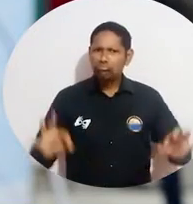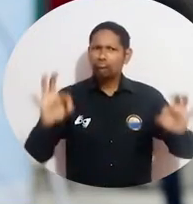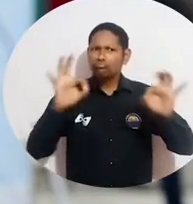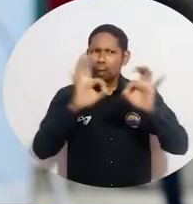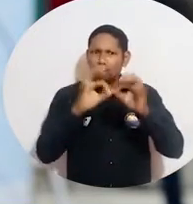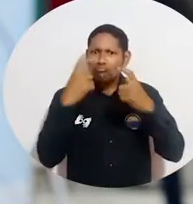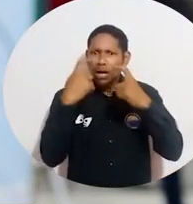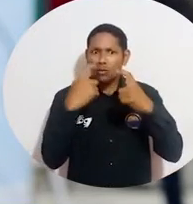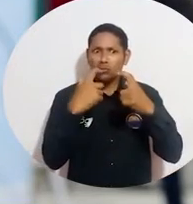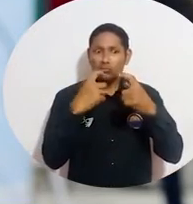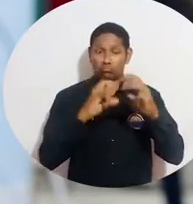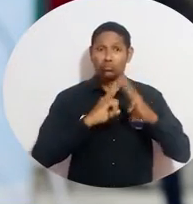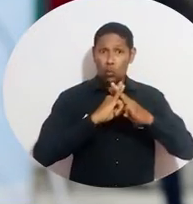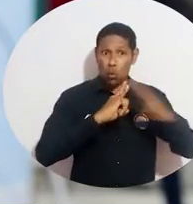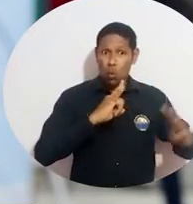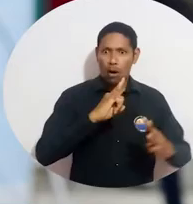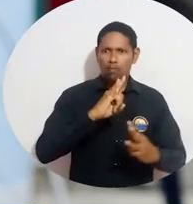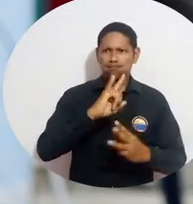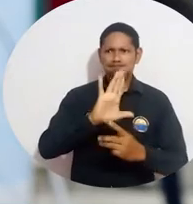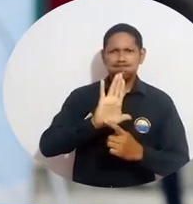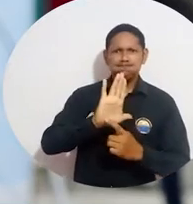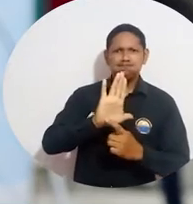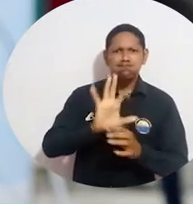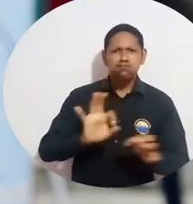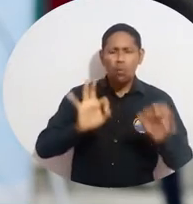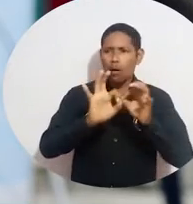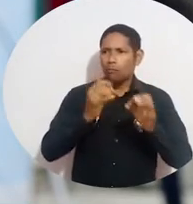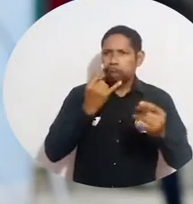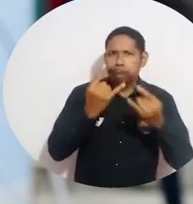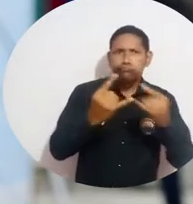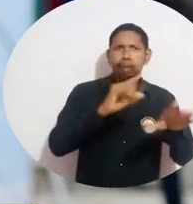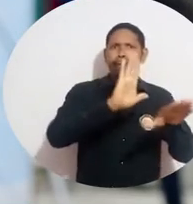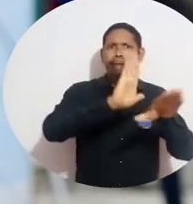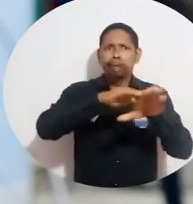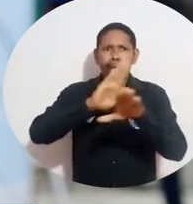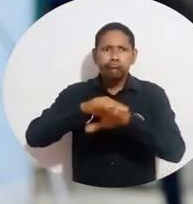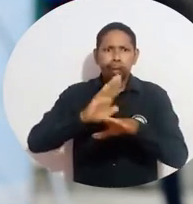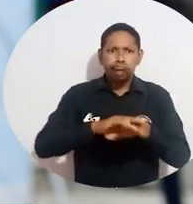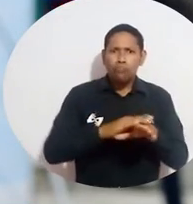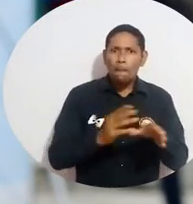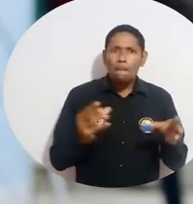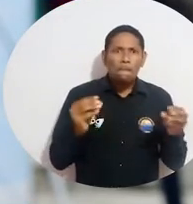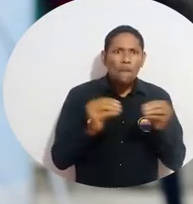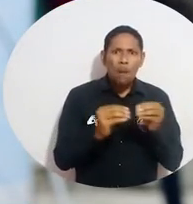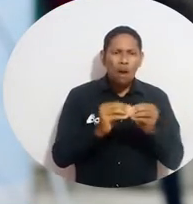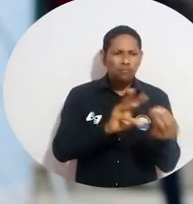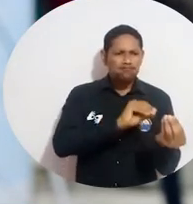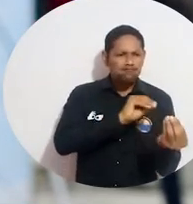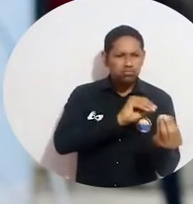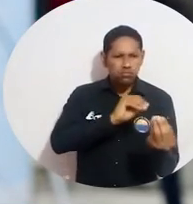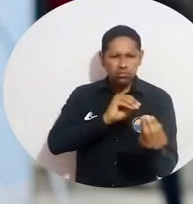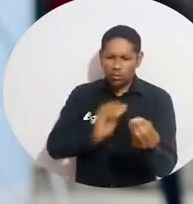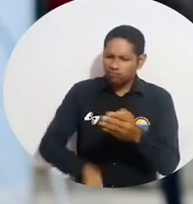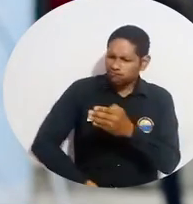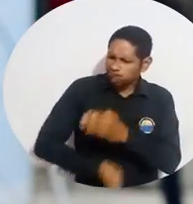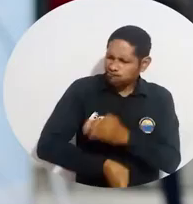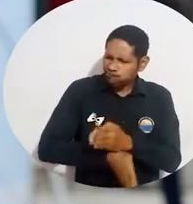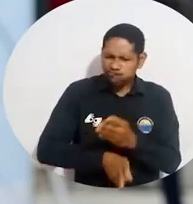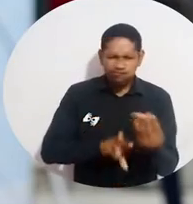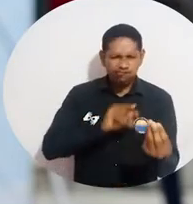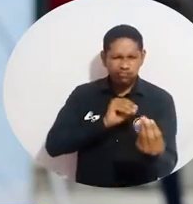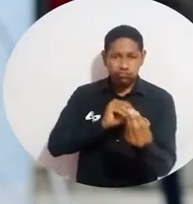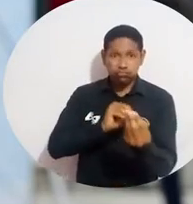que ha venido haciendo la Universidad Magdalena es el interés que tiene apostar en el crecimiento y la formación continua